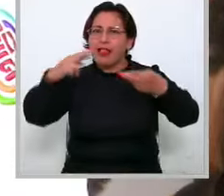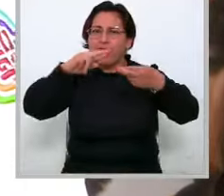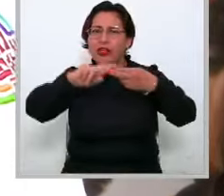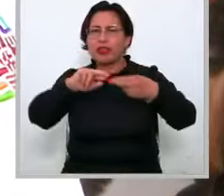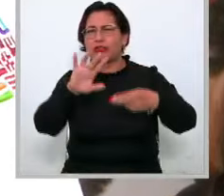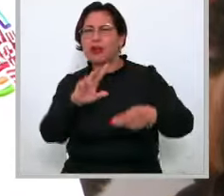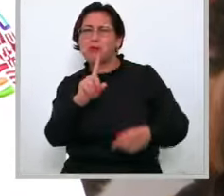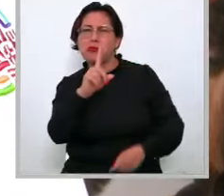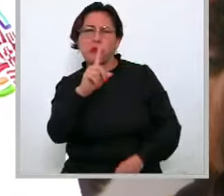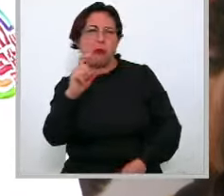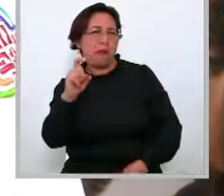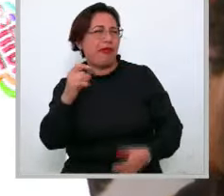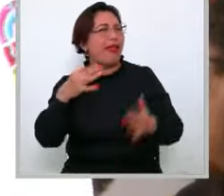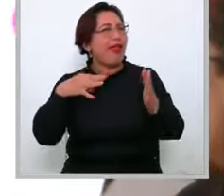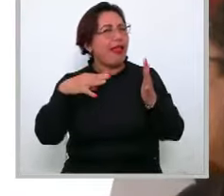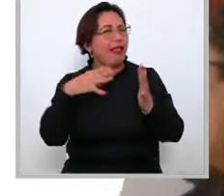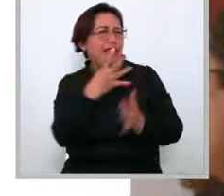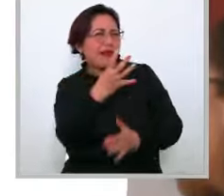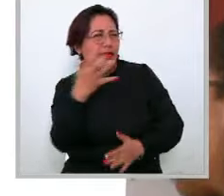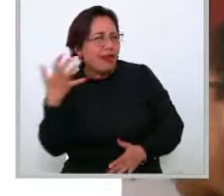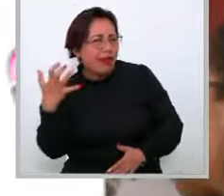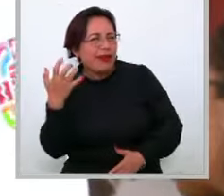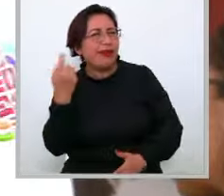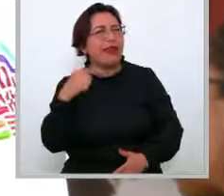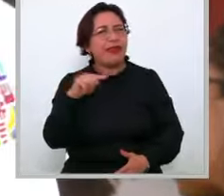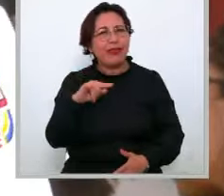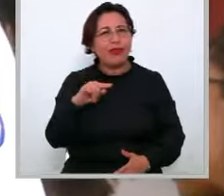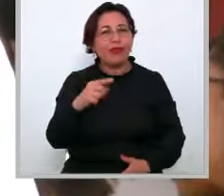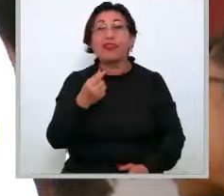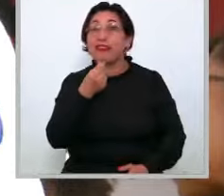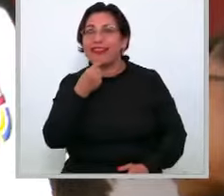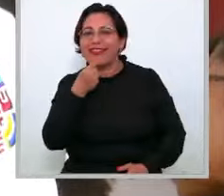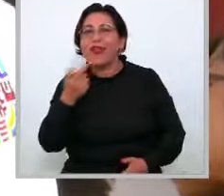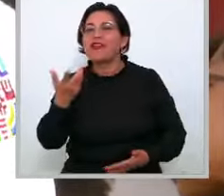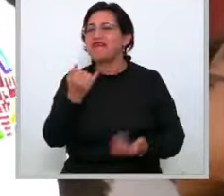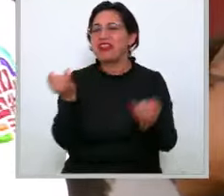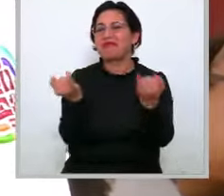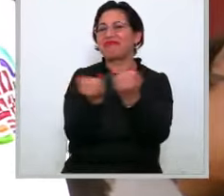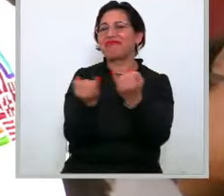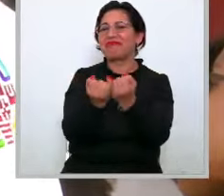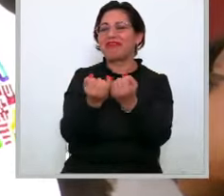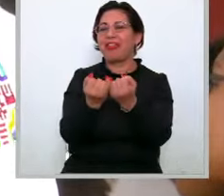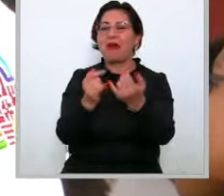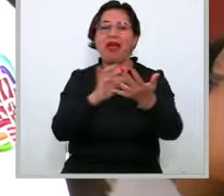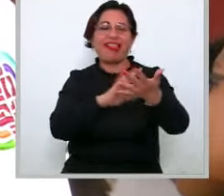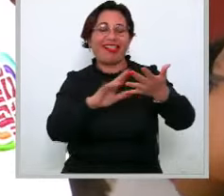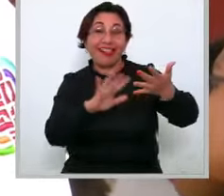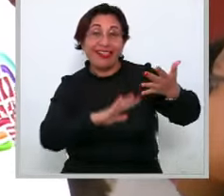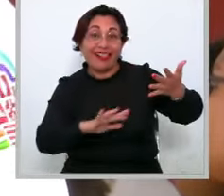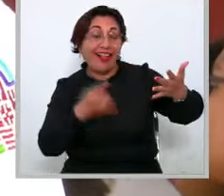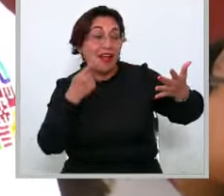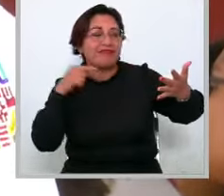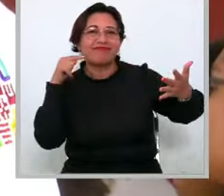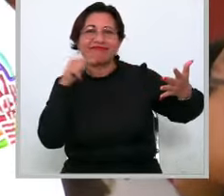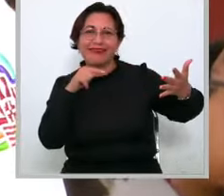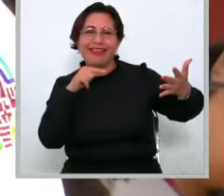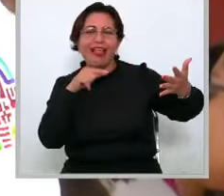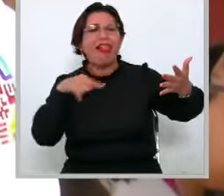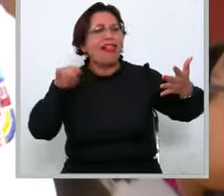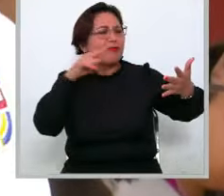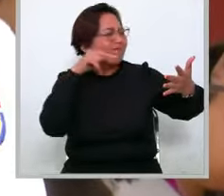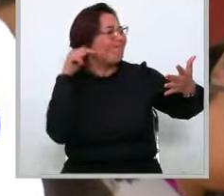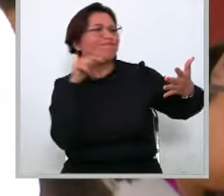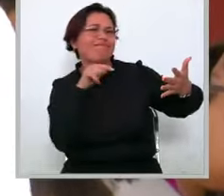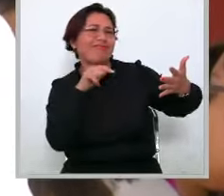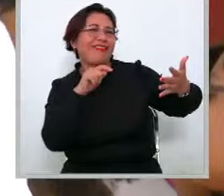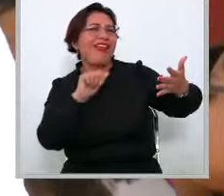tenemos 1,503 niños que están implementando igual el cuento de un zoológico en casa,